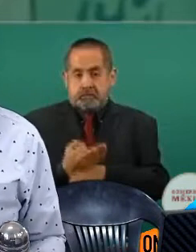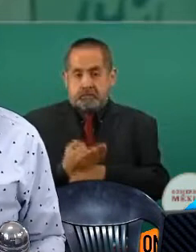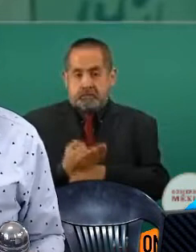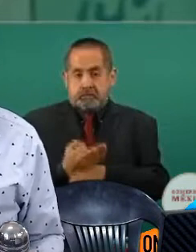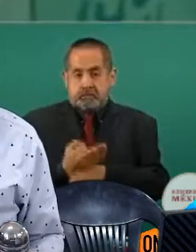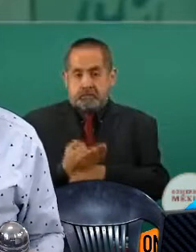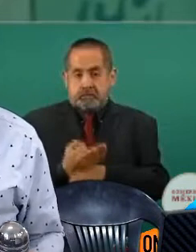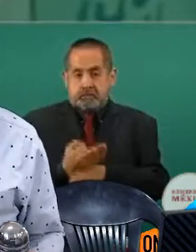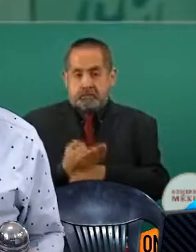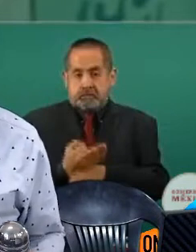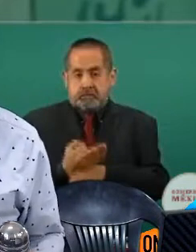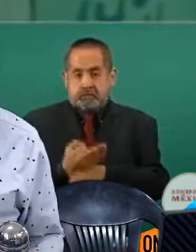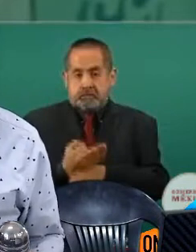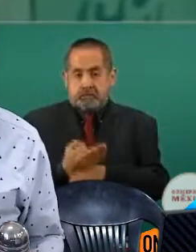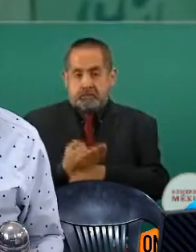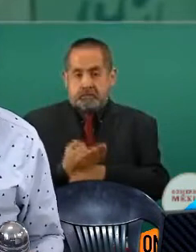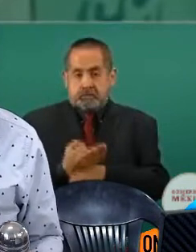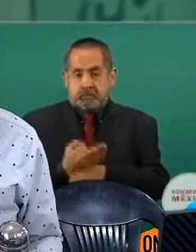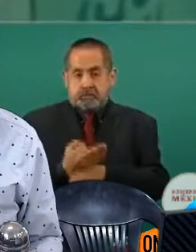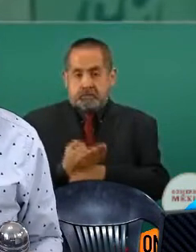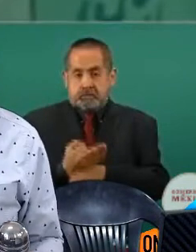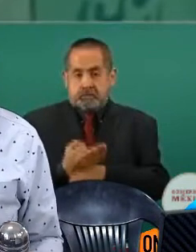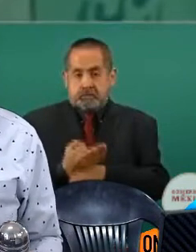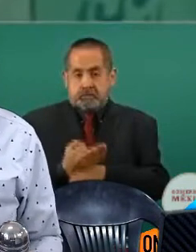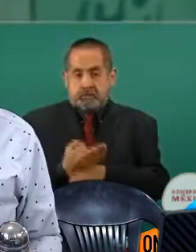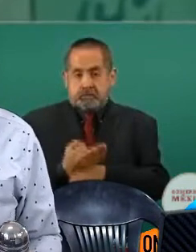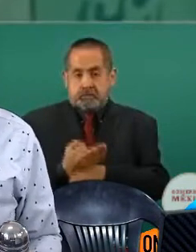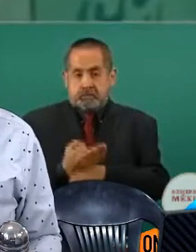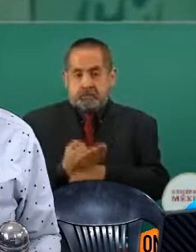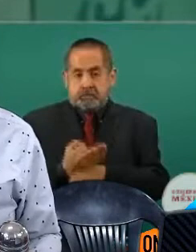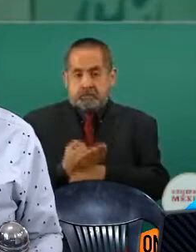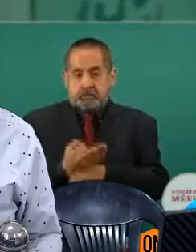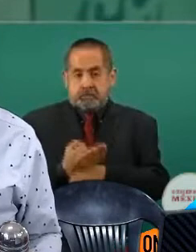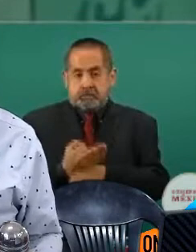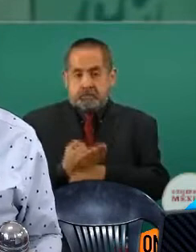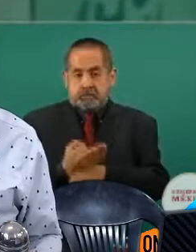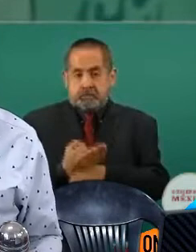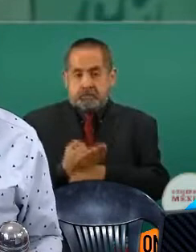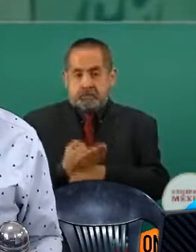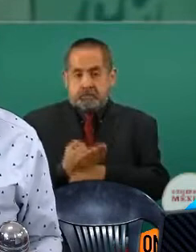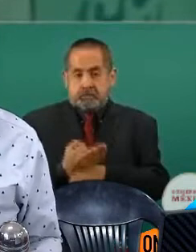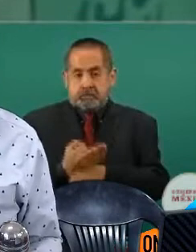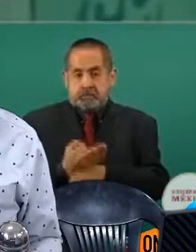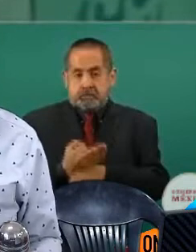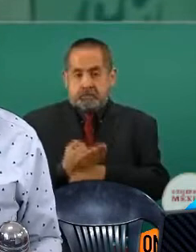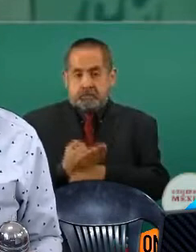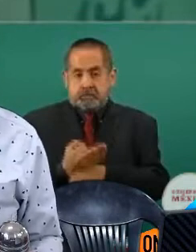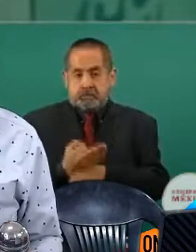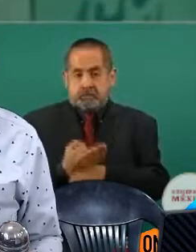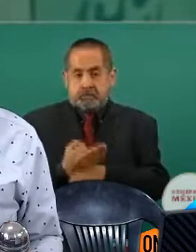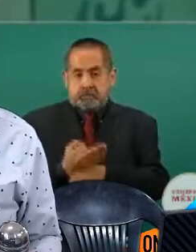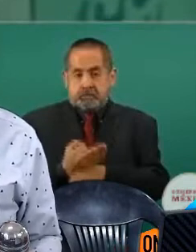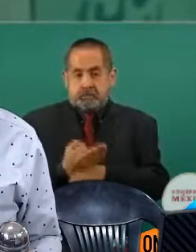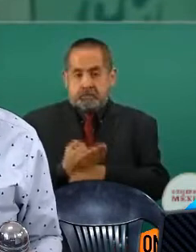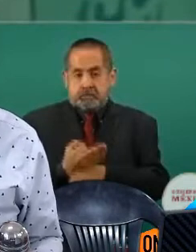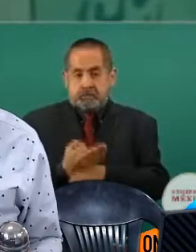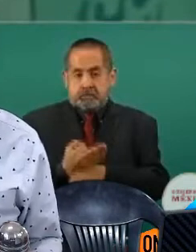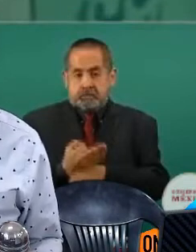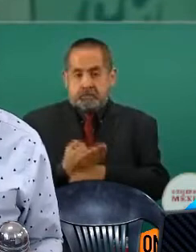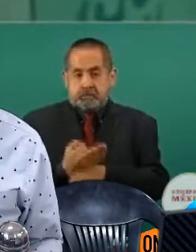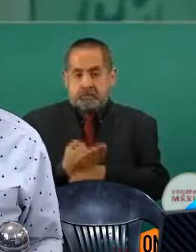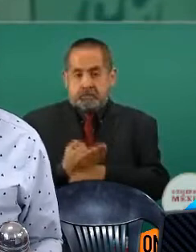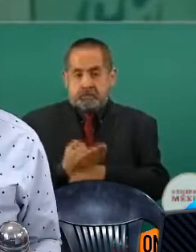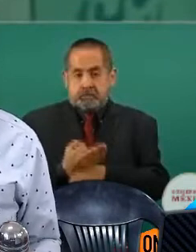podemos ver que se pueden fundamentar. Es decir, que pueden ir saliendo evidencias para